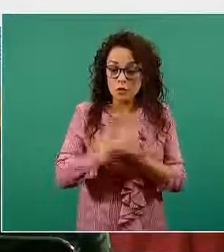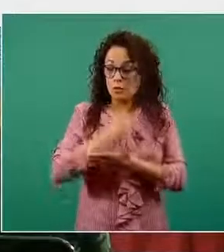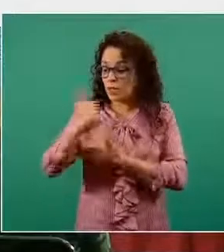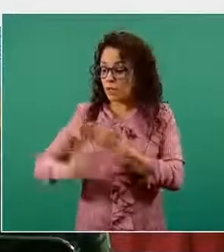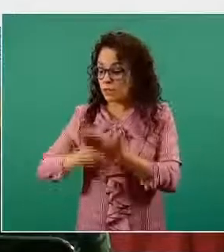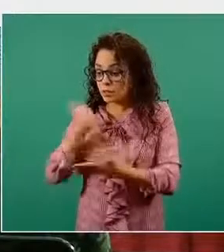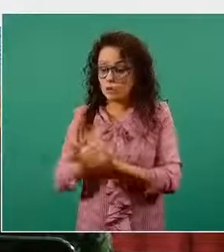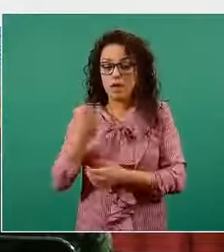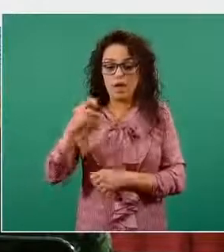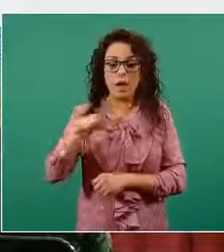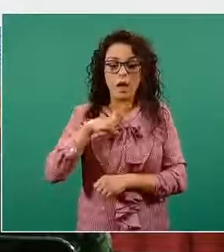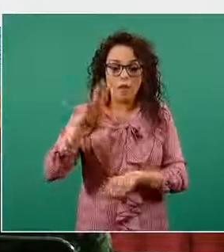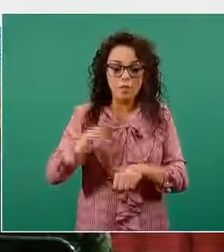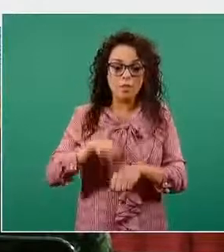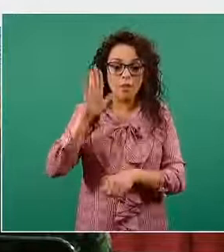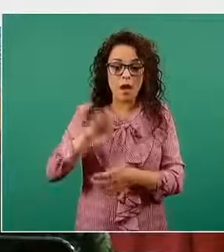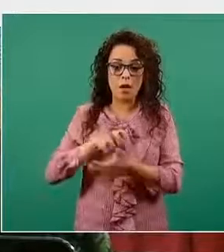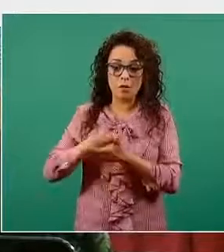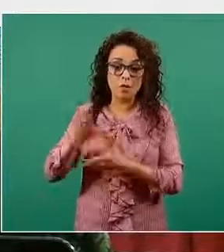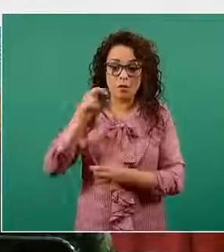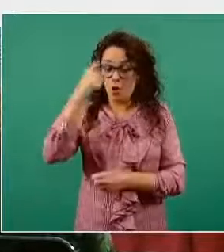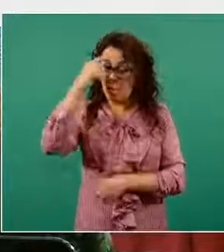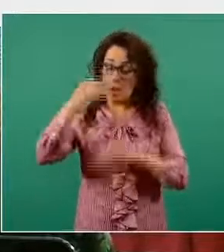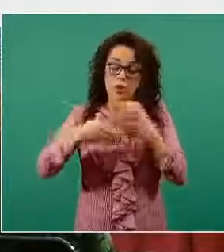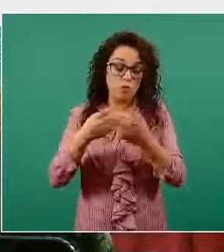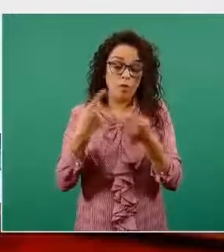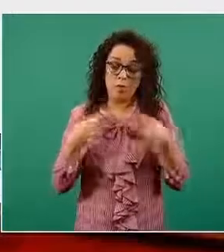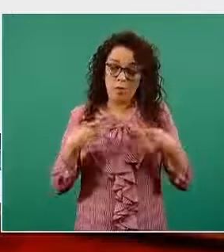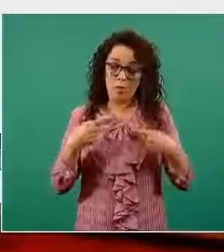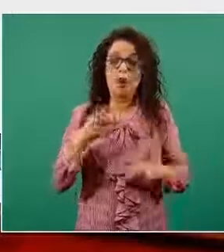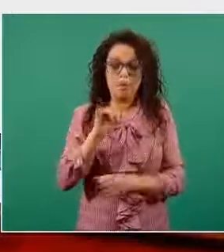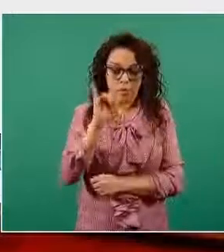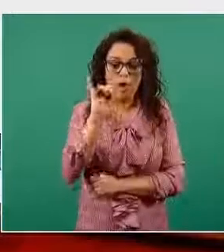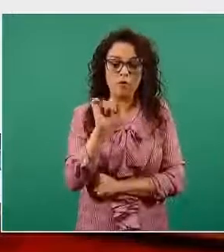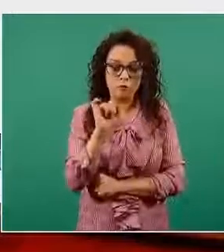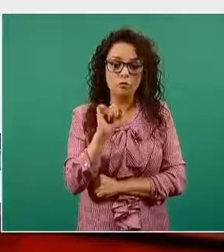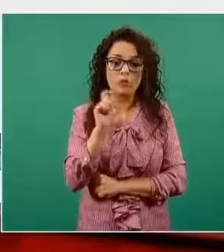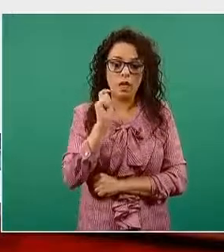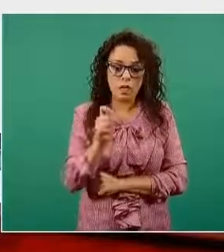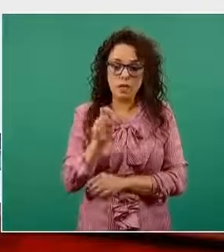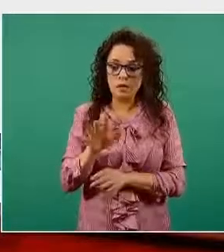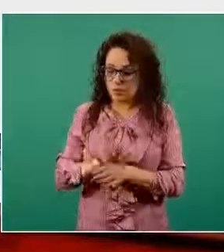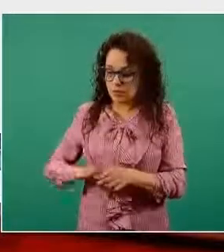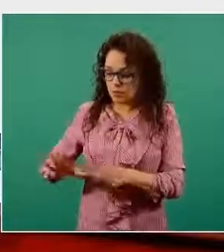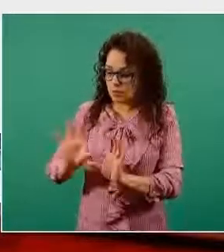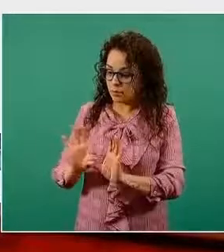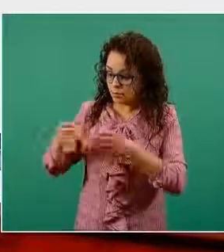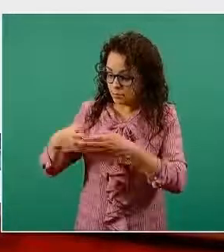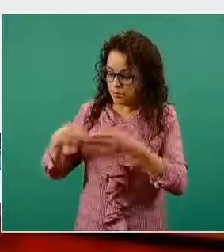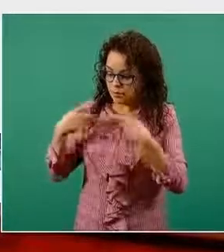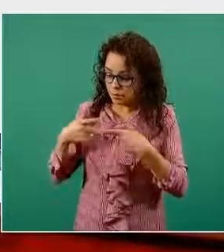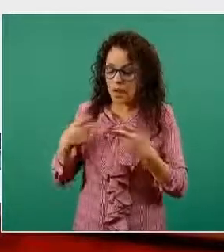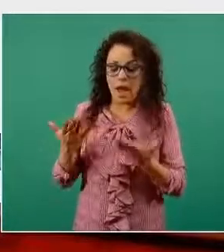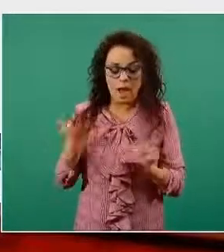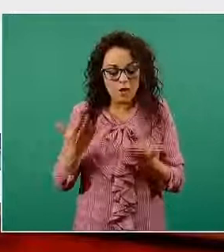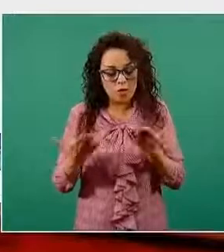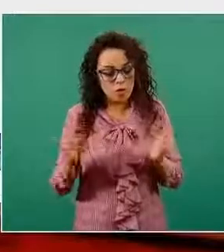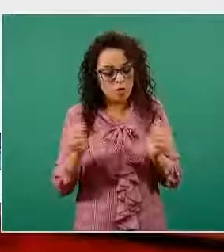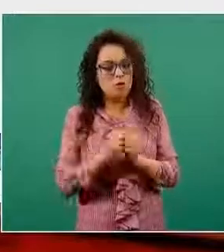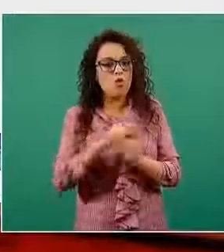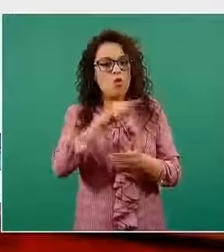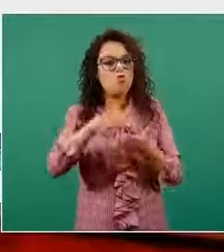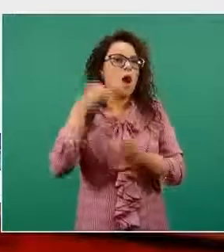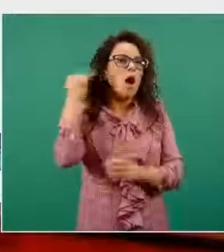concentra la oportunidad, no para todas las personas, pero si tomamos al conjunto de la población y la comparamos con las zonas